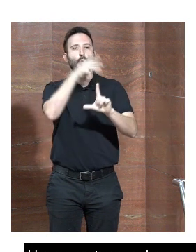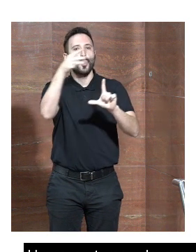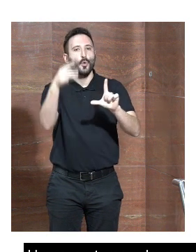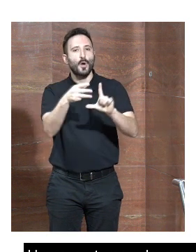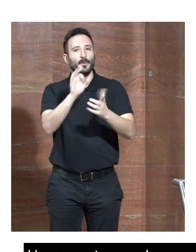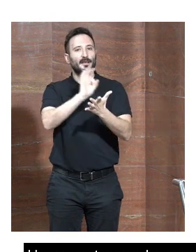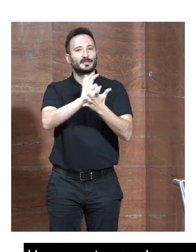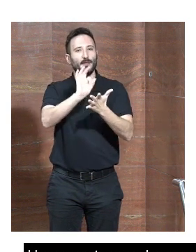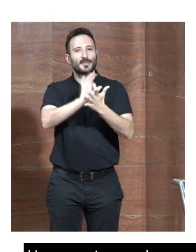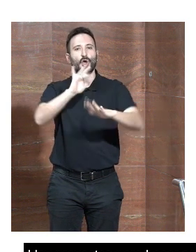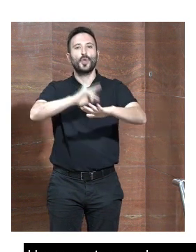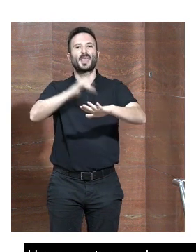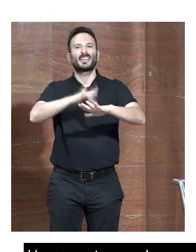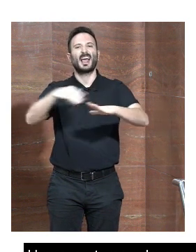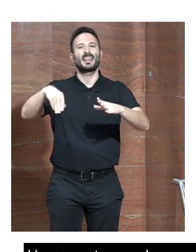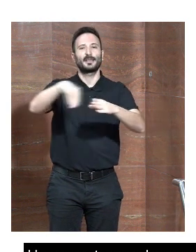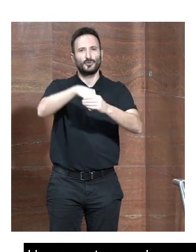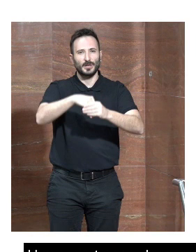servicios digitales inclusivos?